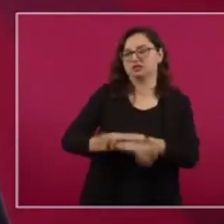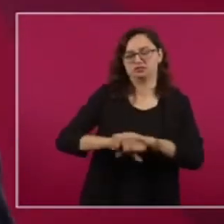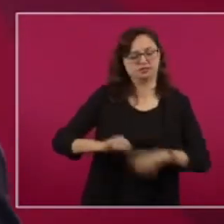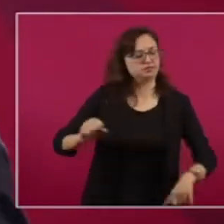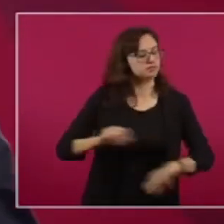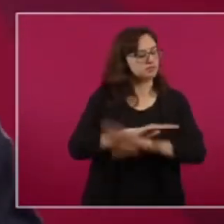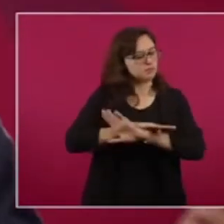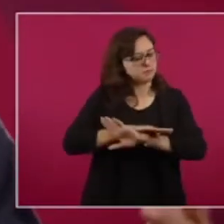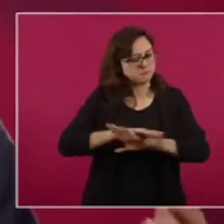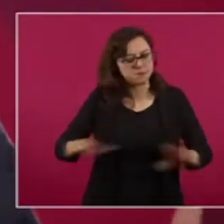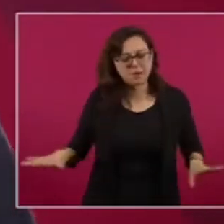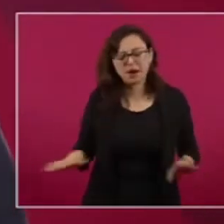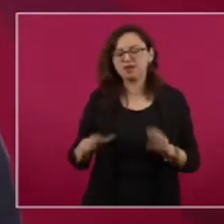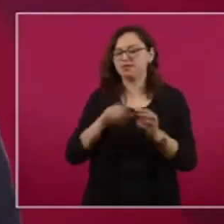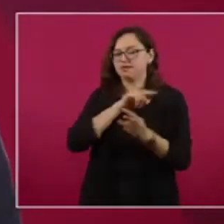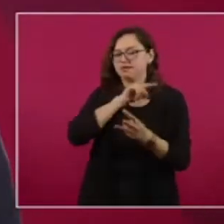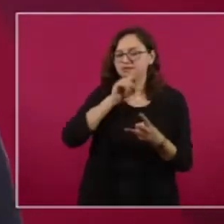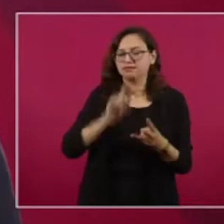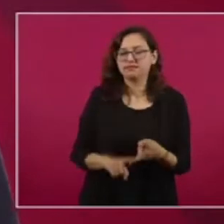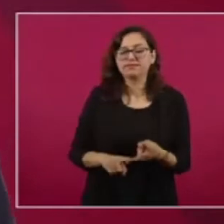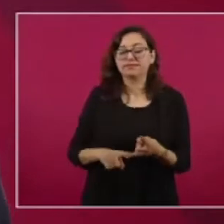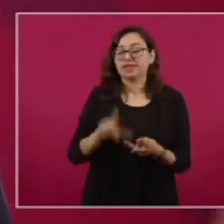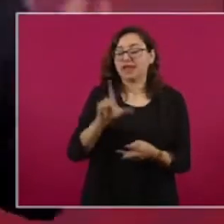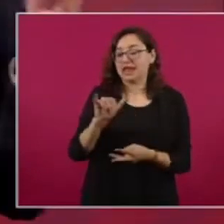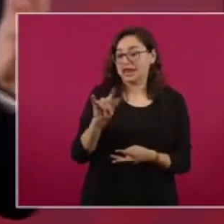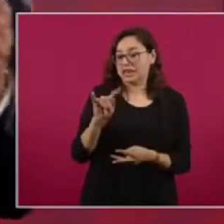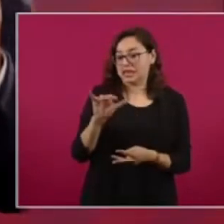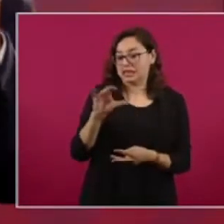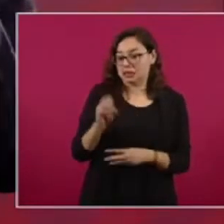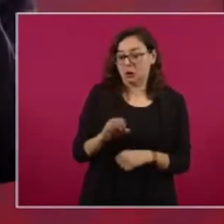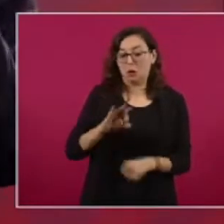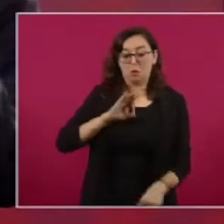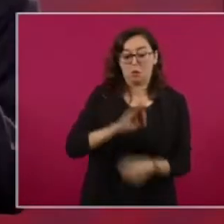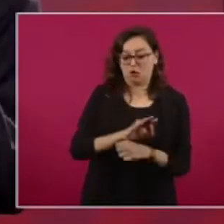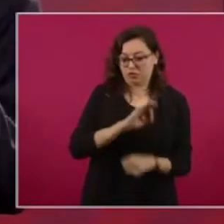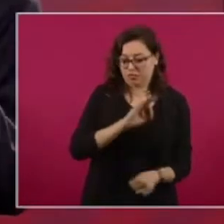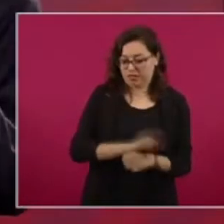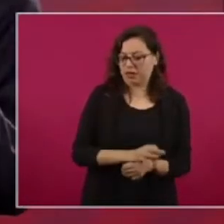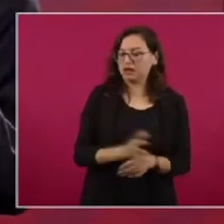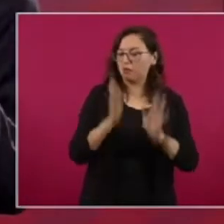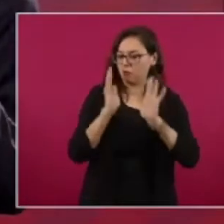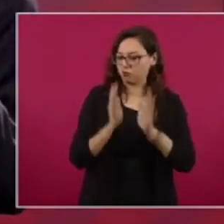Ya protegimos litio, pero tenemos que